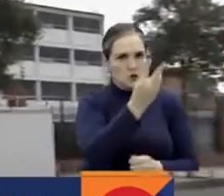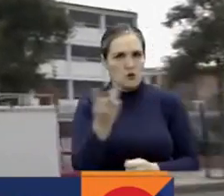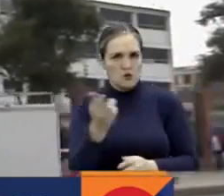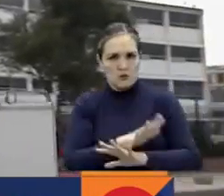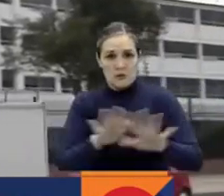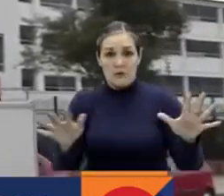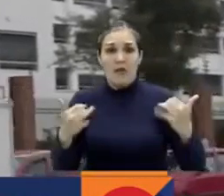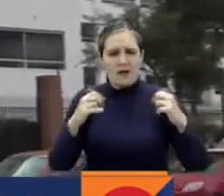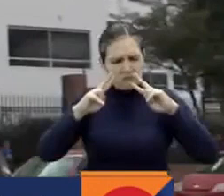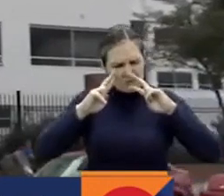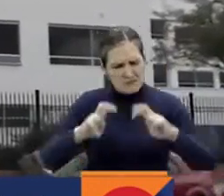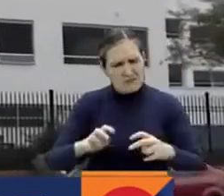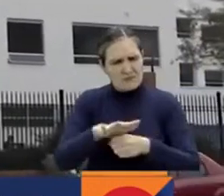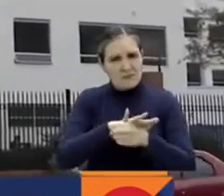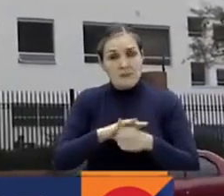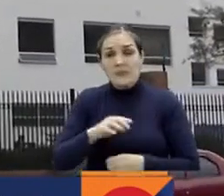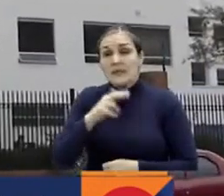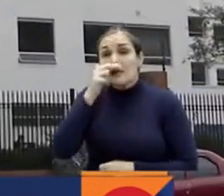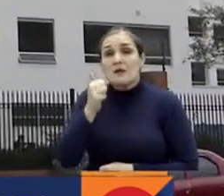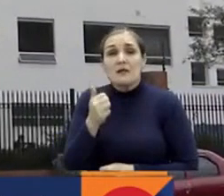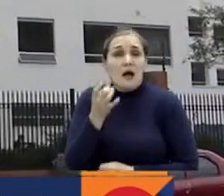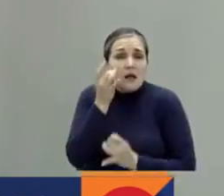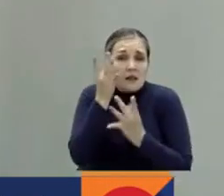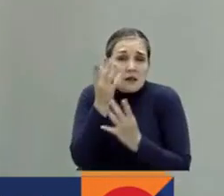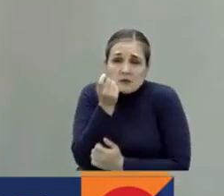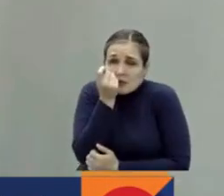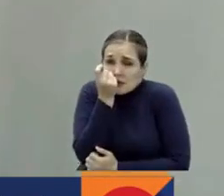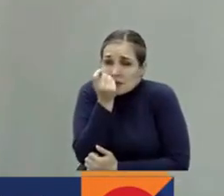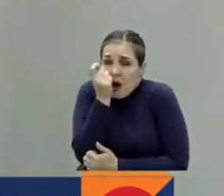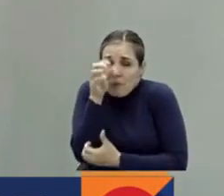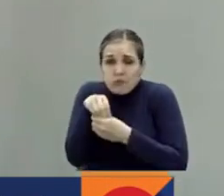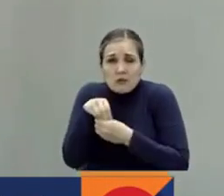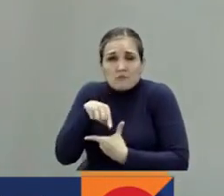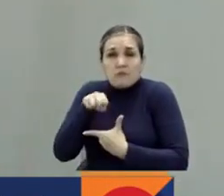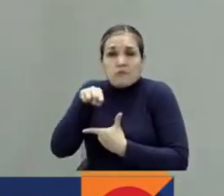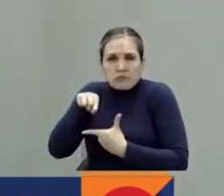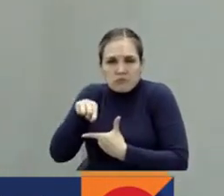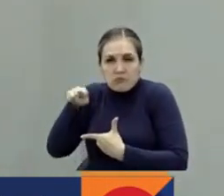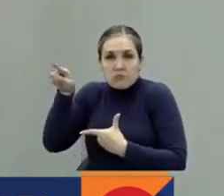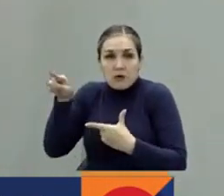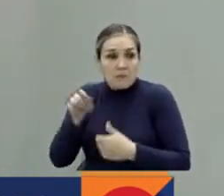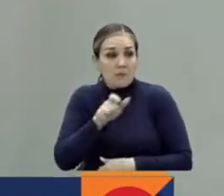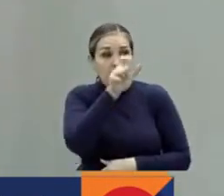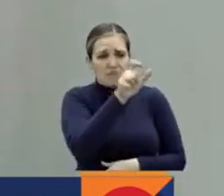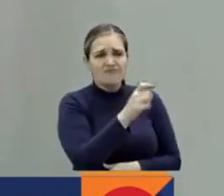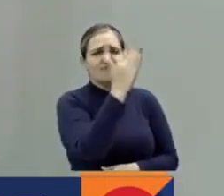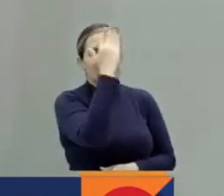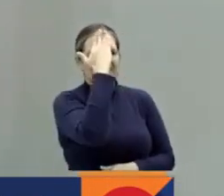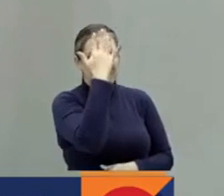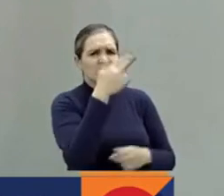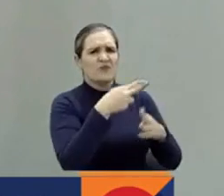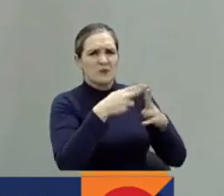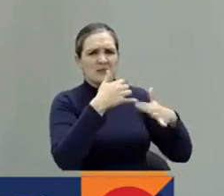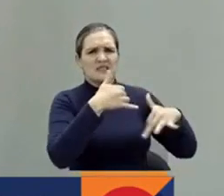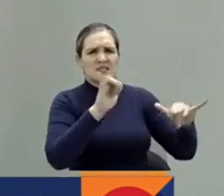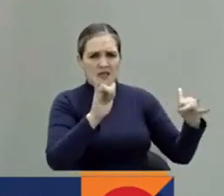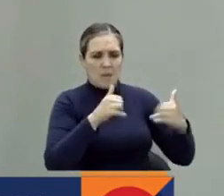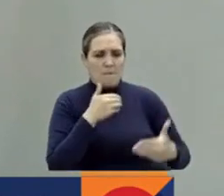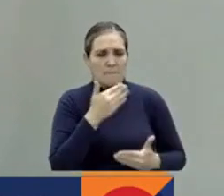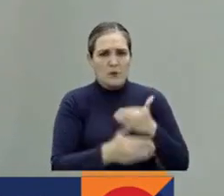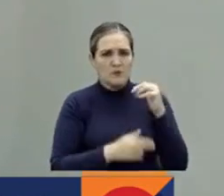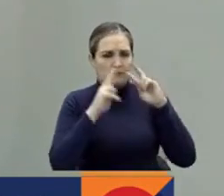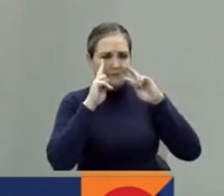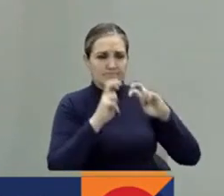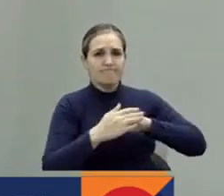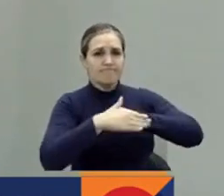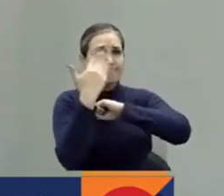investigan el hecho que mantienen a la niña en una unidad de cuidado intensivo. El conductor implicado se encuentra plenamente identificado y es vinculado al proceso